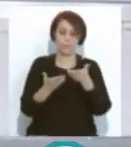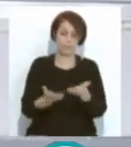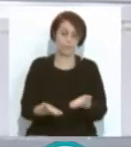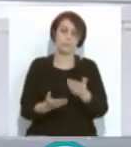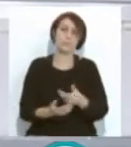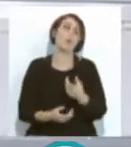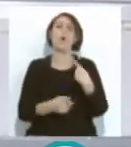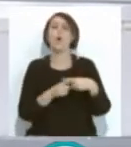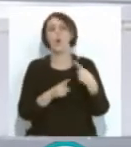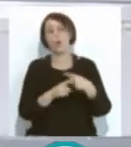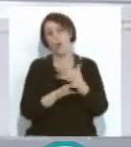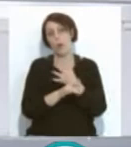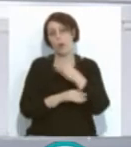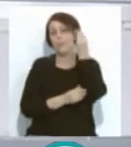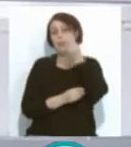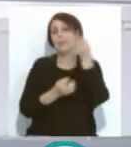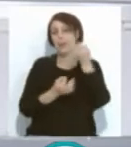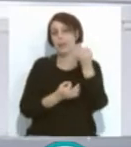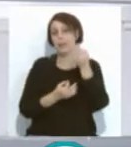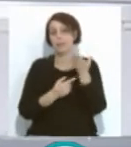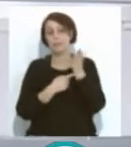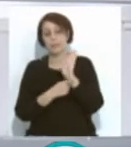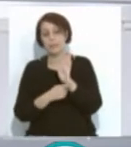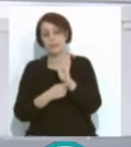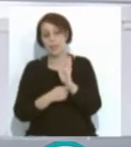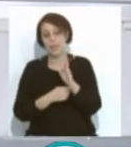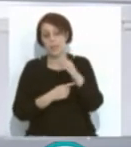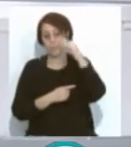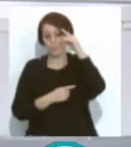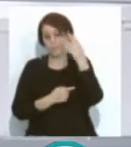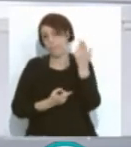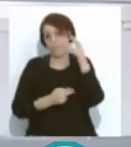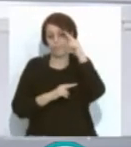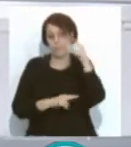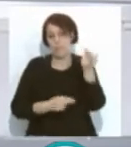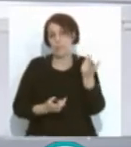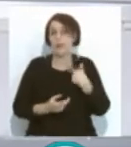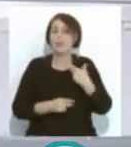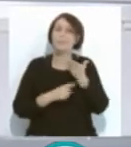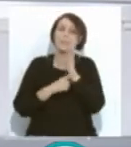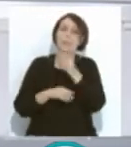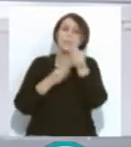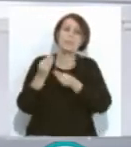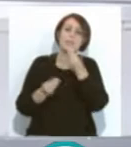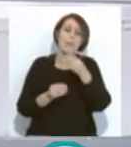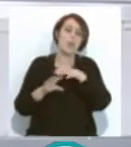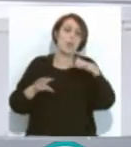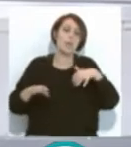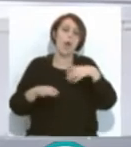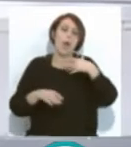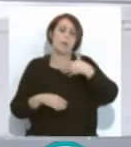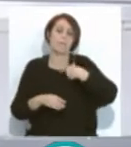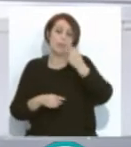cosa es lo que piensa el jugador, indiscutiblemente, le hace caso a los representantes lo único que piensan es en dinero, la mayoría de ellos. Hay representantes que son